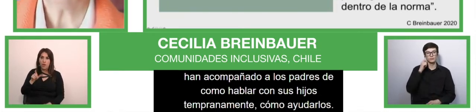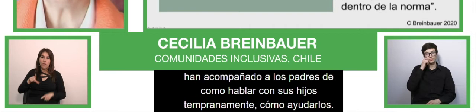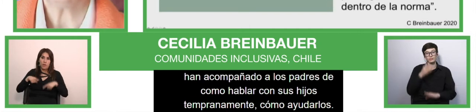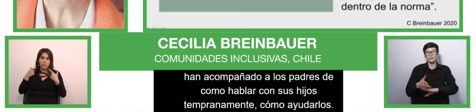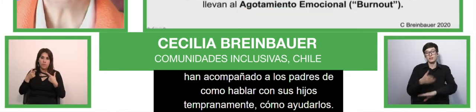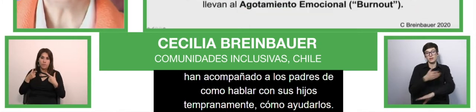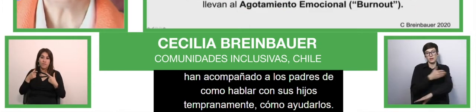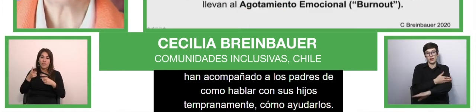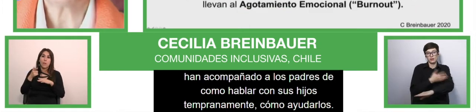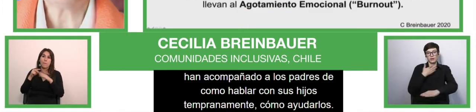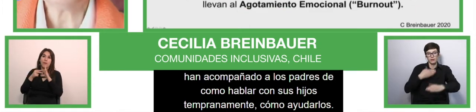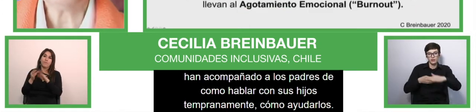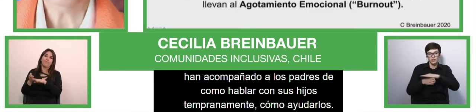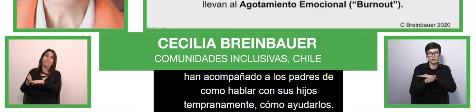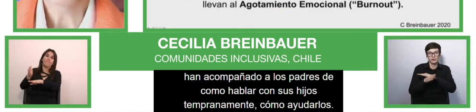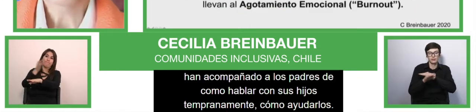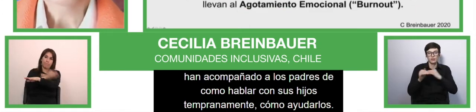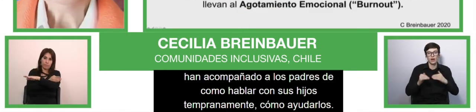adolescencia